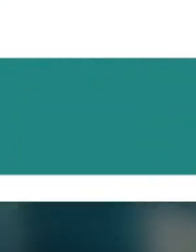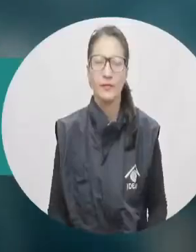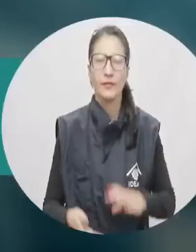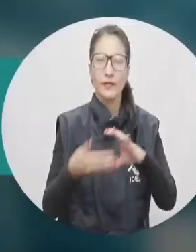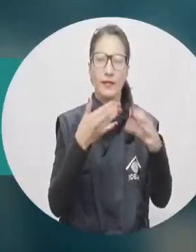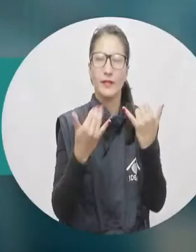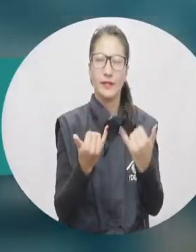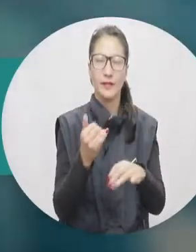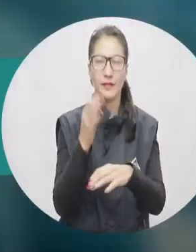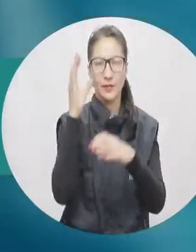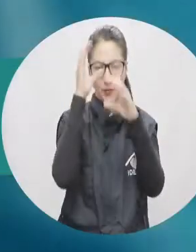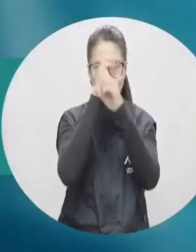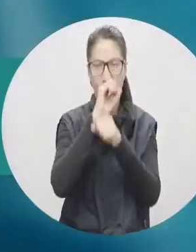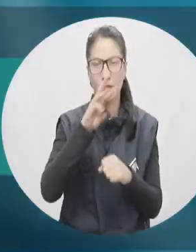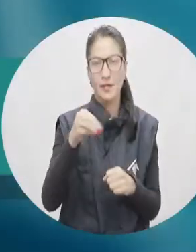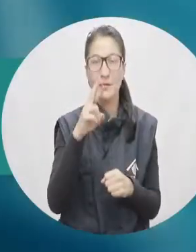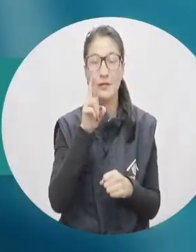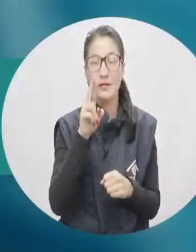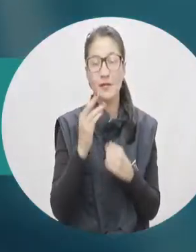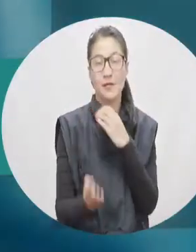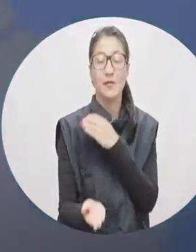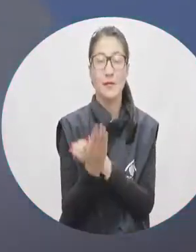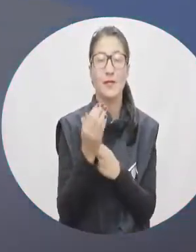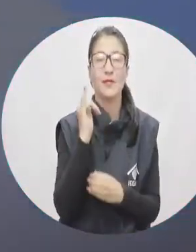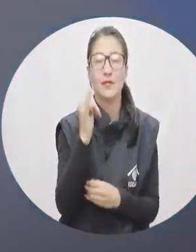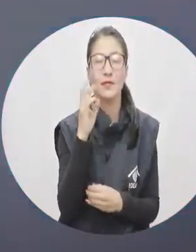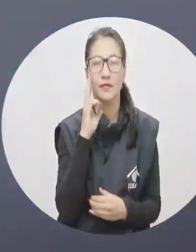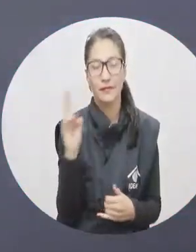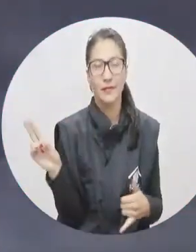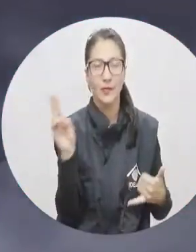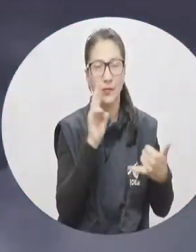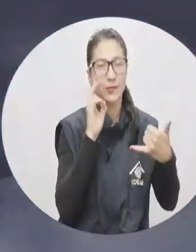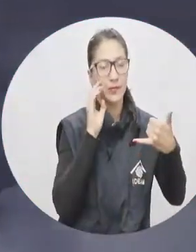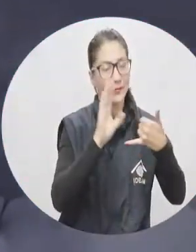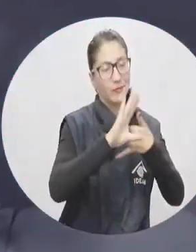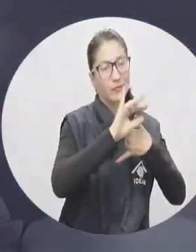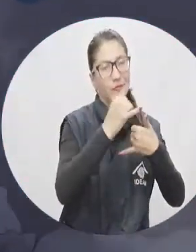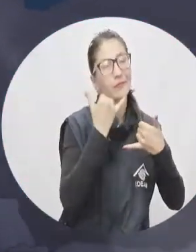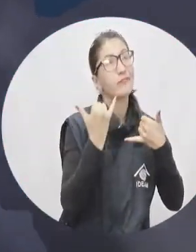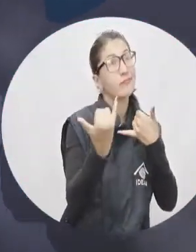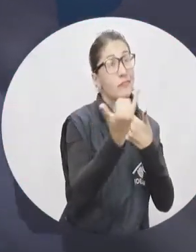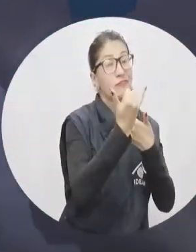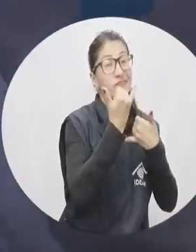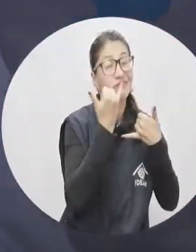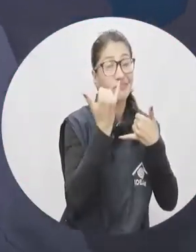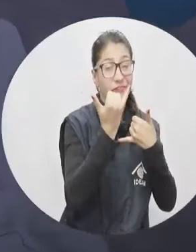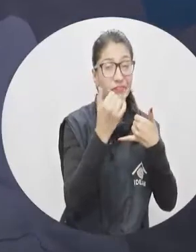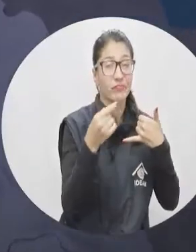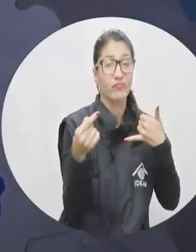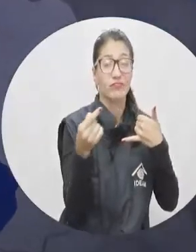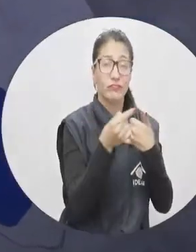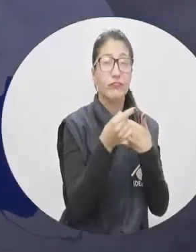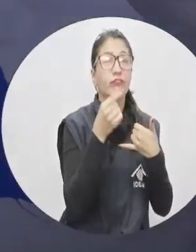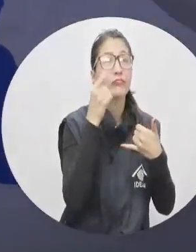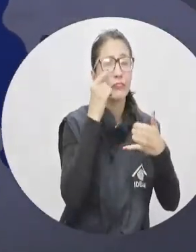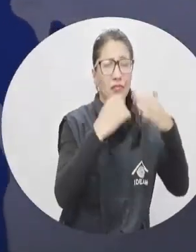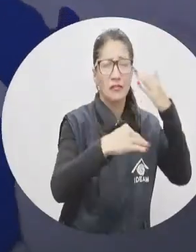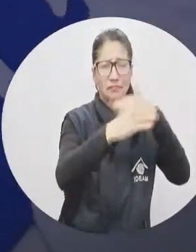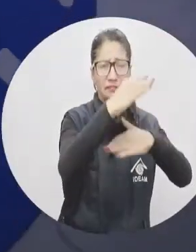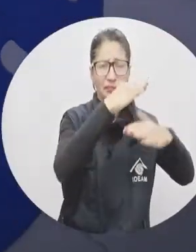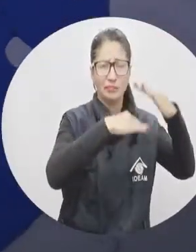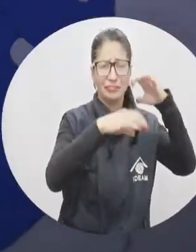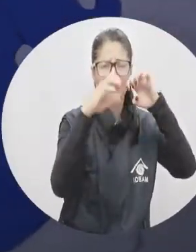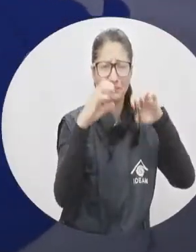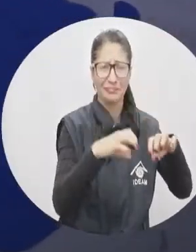Pronóstico para la noche del miércoles y la madrugada del jueves. Llega la noche a Colombia y en la región Caribe se mantienen los cielos nubosos y lluviosos